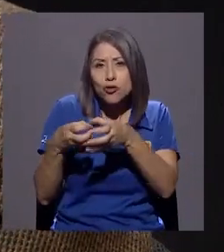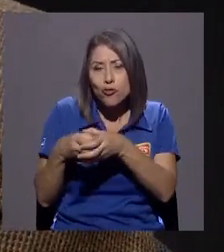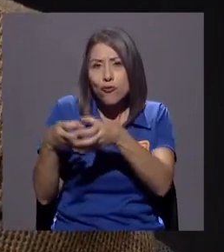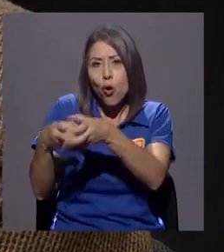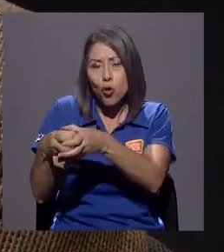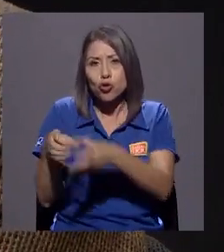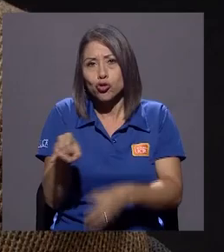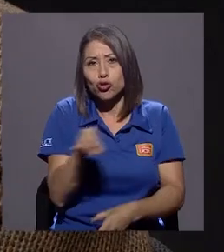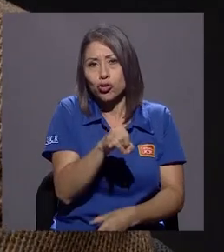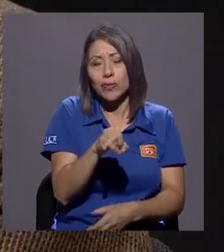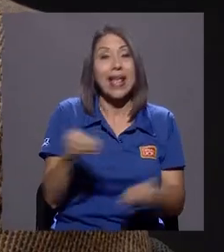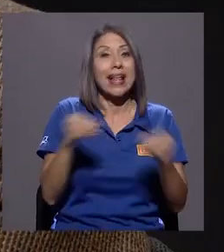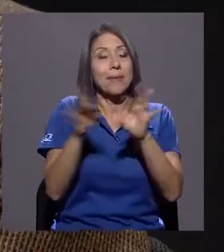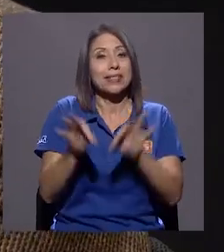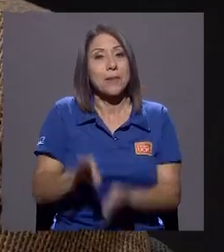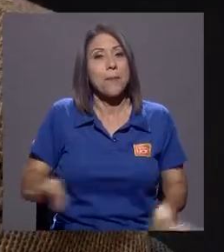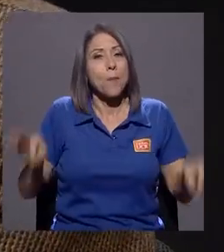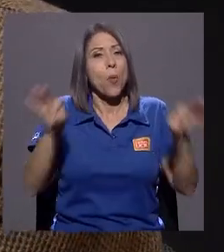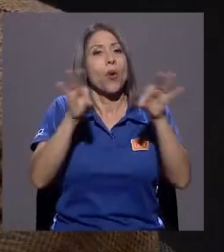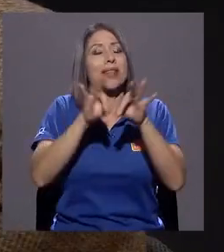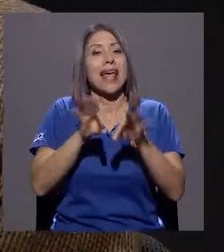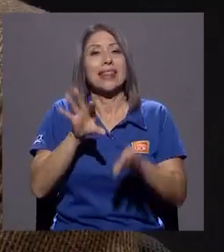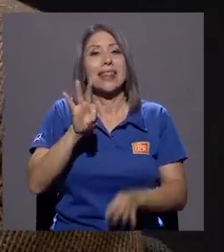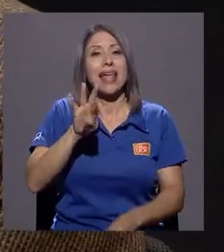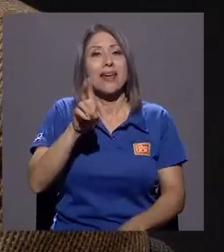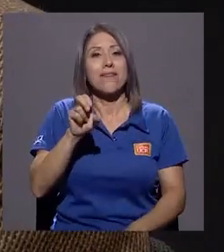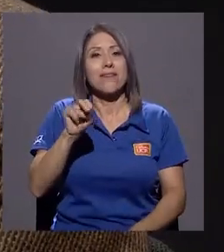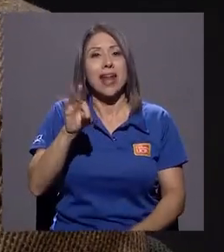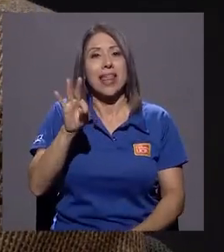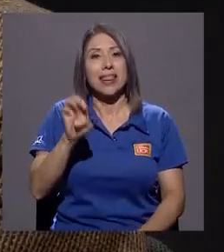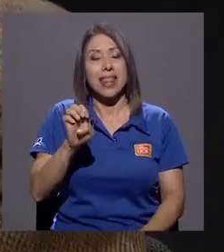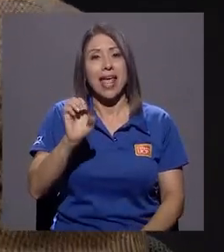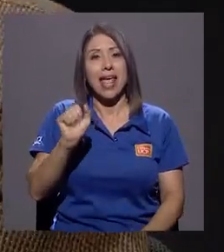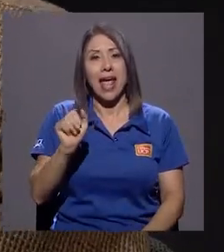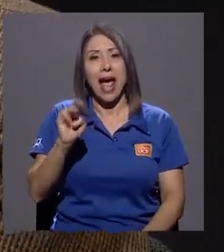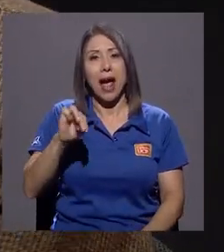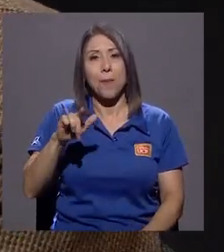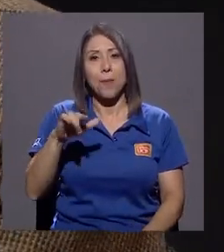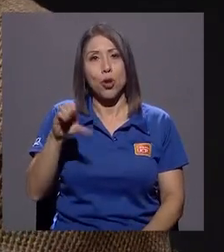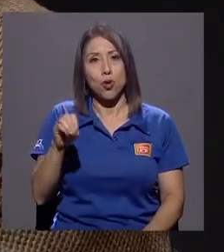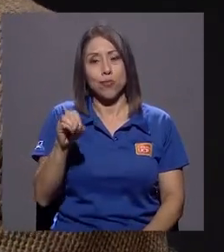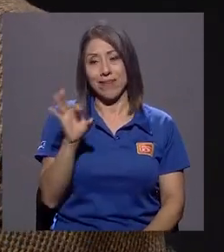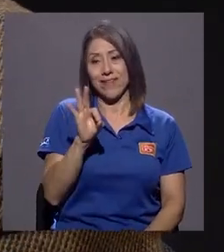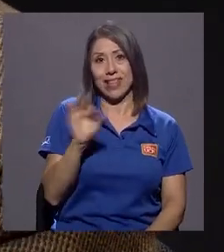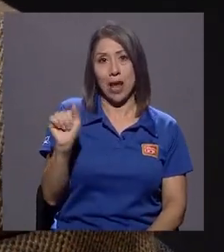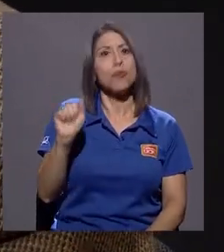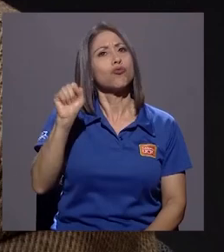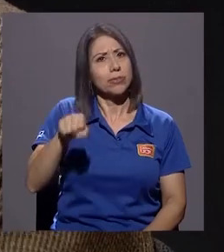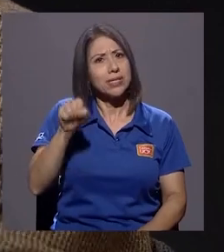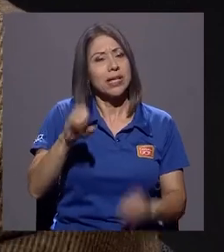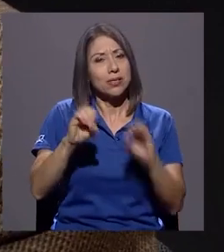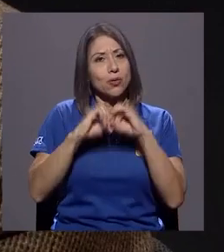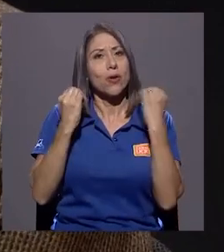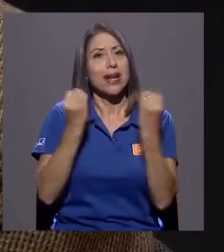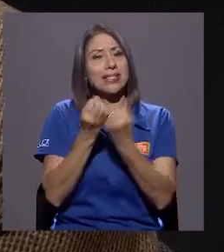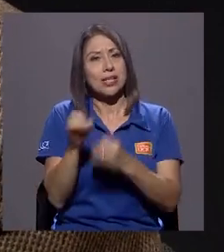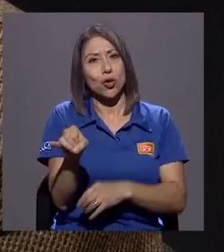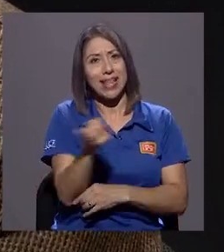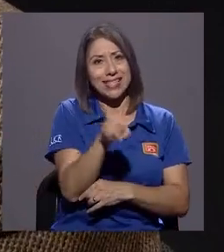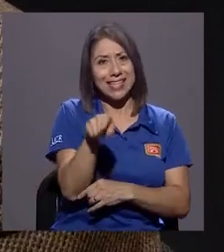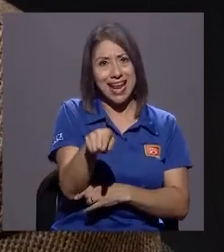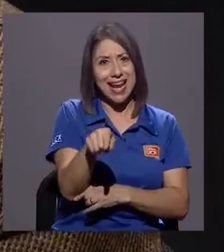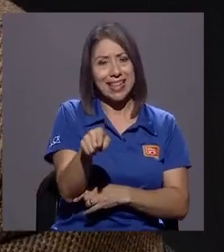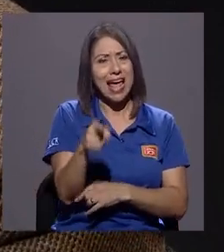digamos el más importante es el frente amplio que si es una organización de izquierda que tiene propósitos